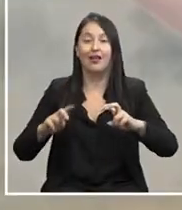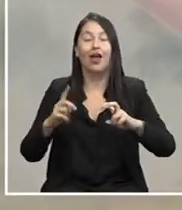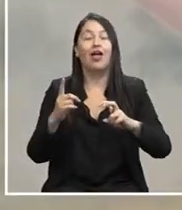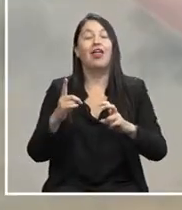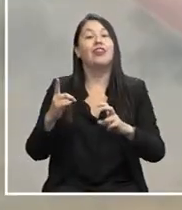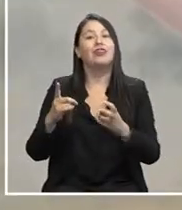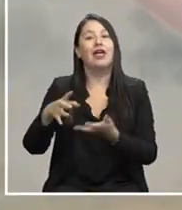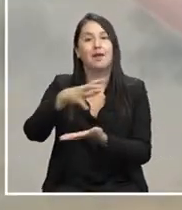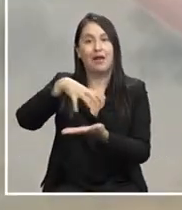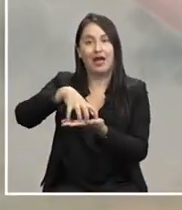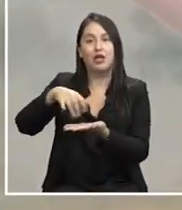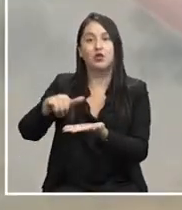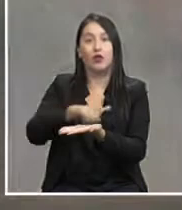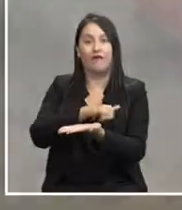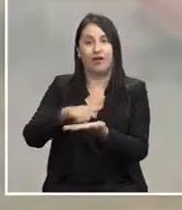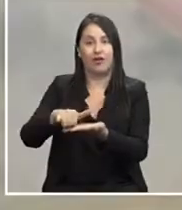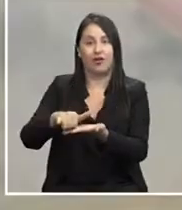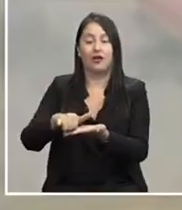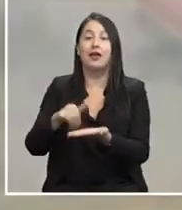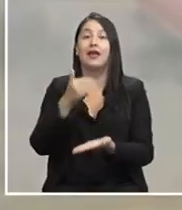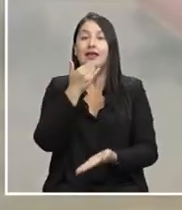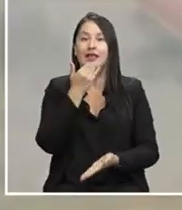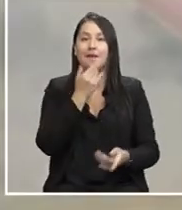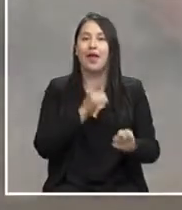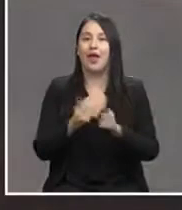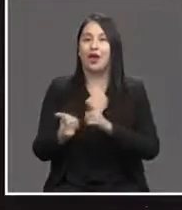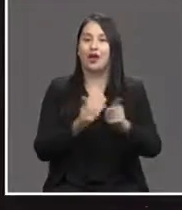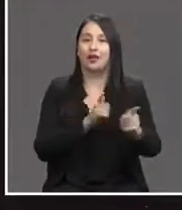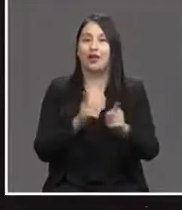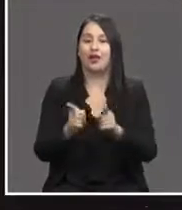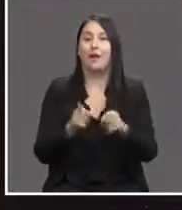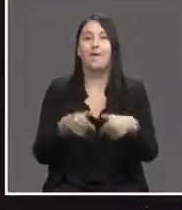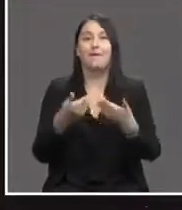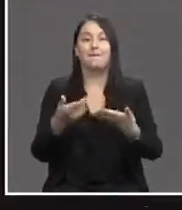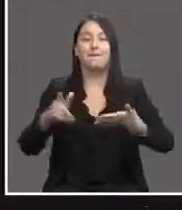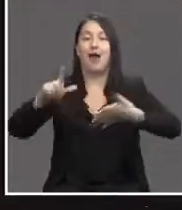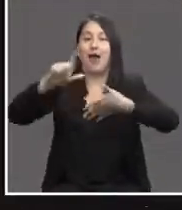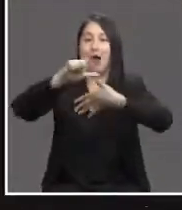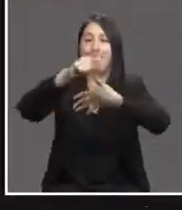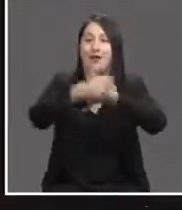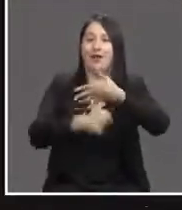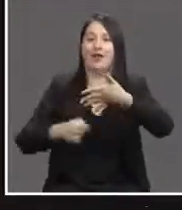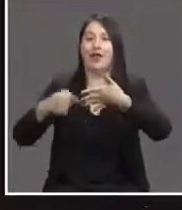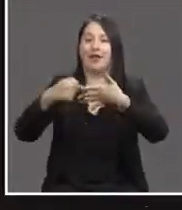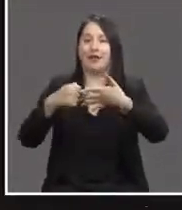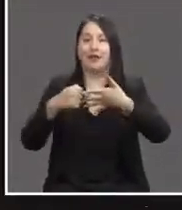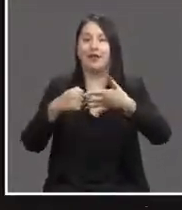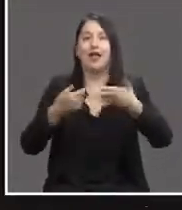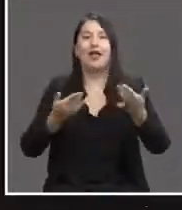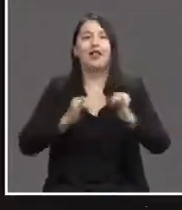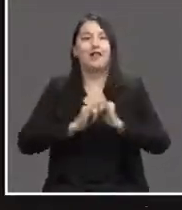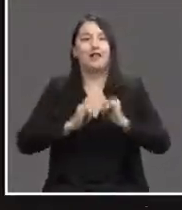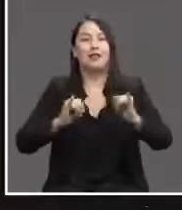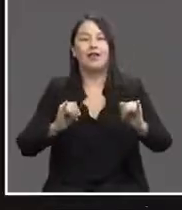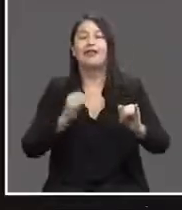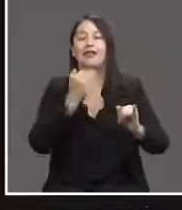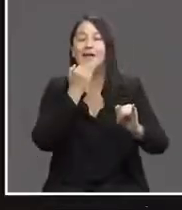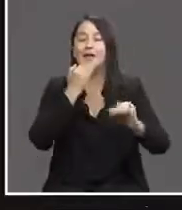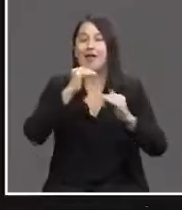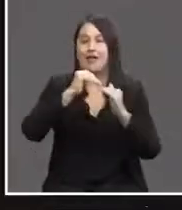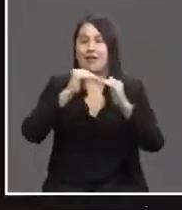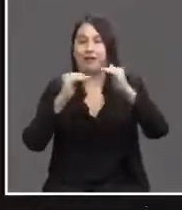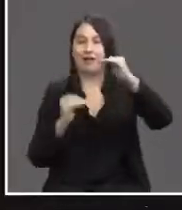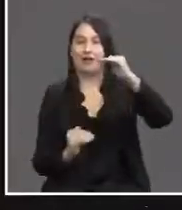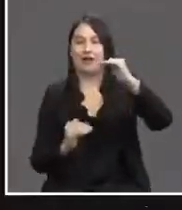York y también es coordinador para América Latina y el Caribe de la Base de Datos y la Desigualdad Mundial.